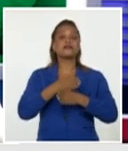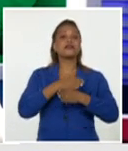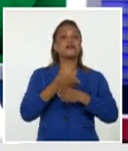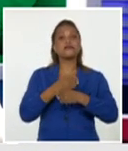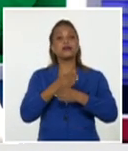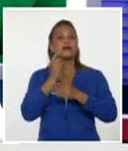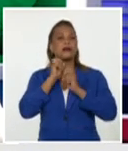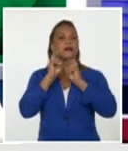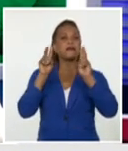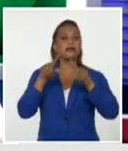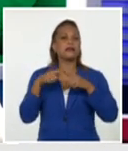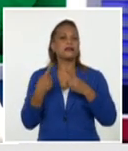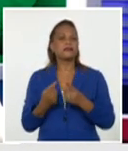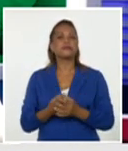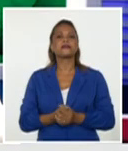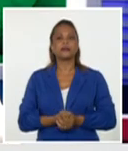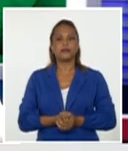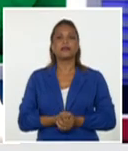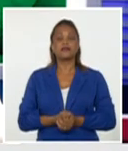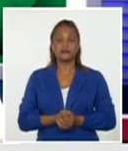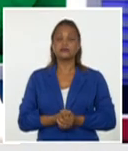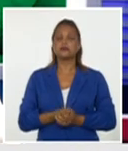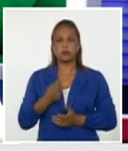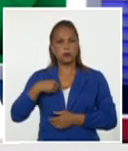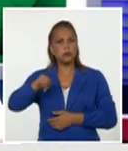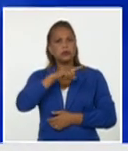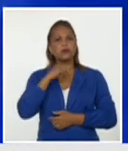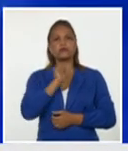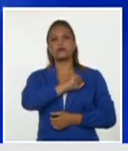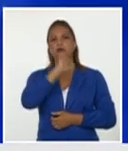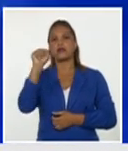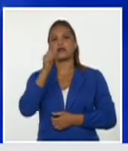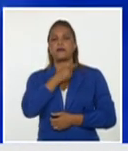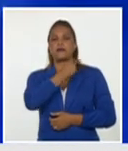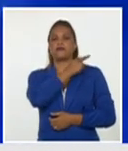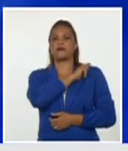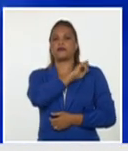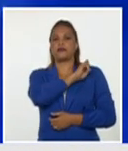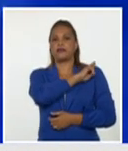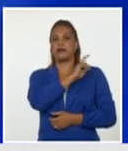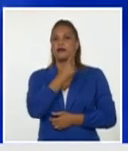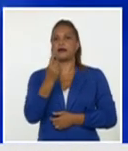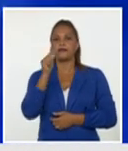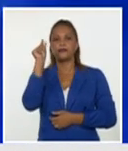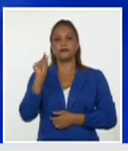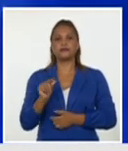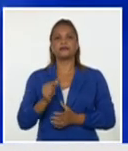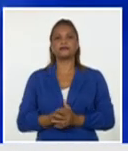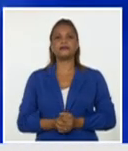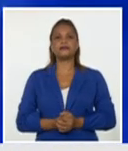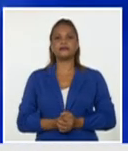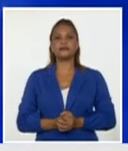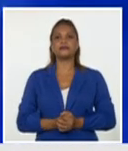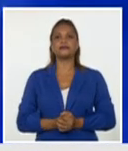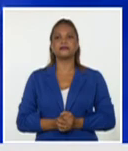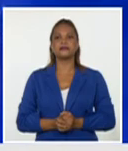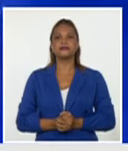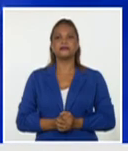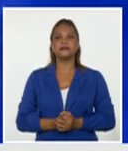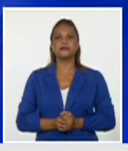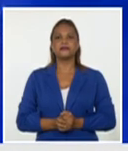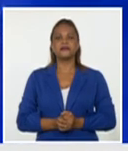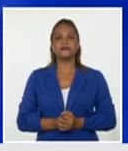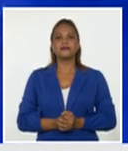pues vamos a lograr la autorresponsabilidad. Doctor, cifras bien desfavorables sí. En esta